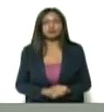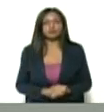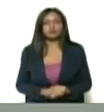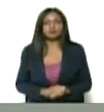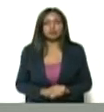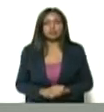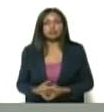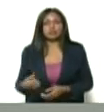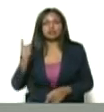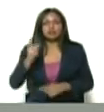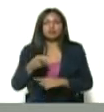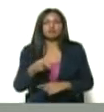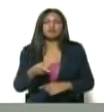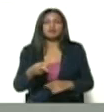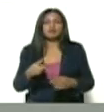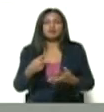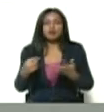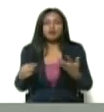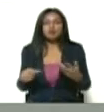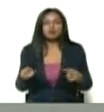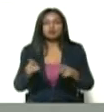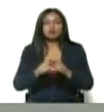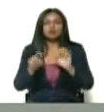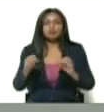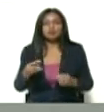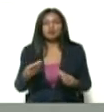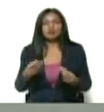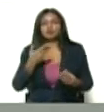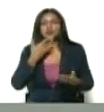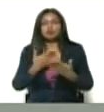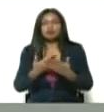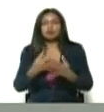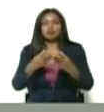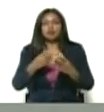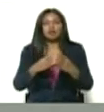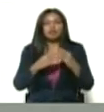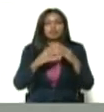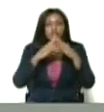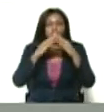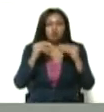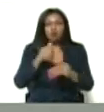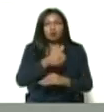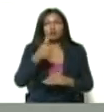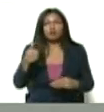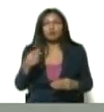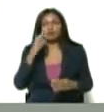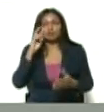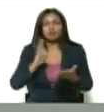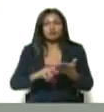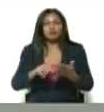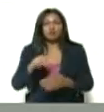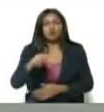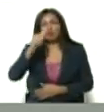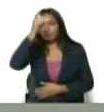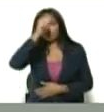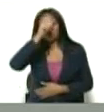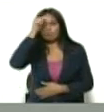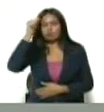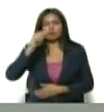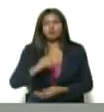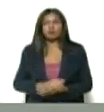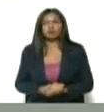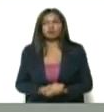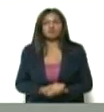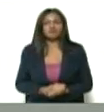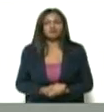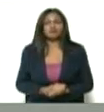sus obligaciones, de sus deberes. Les doy las gracias a todas y a todos, de verdad. Hoy domingo son las